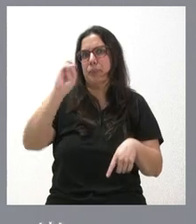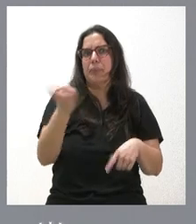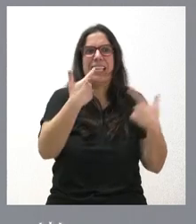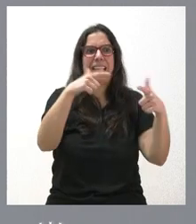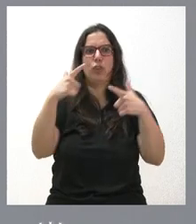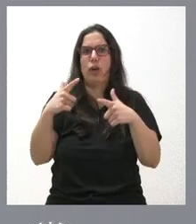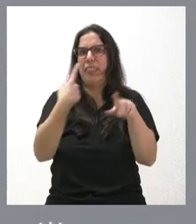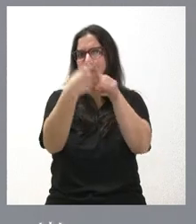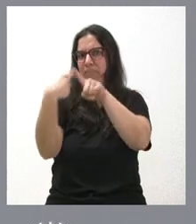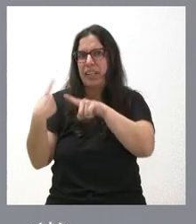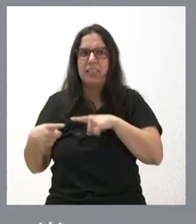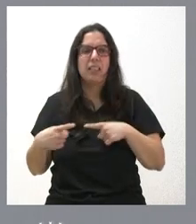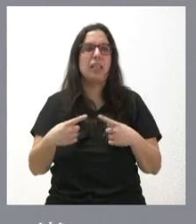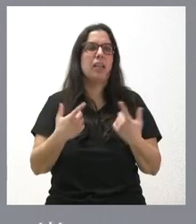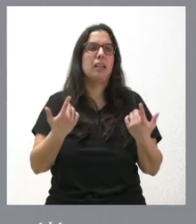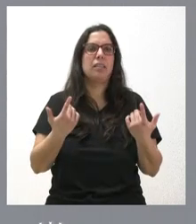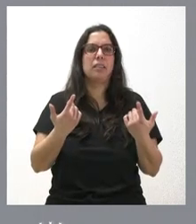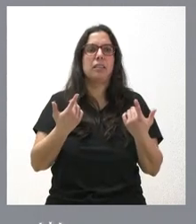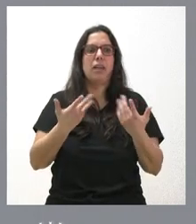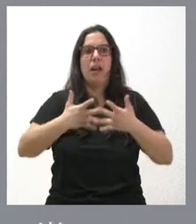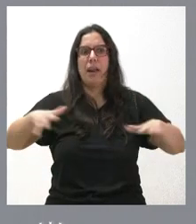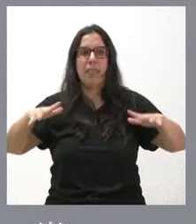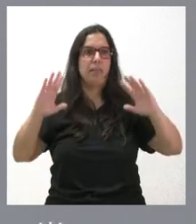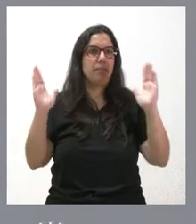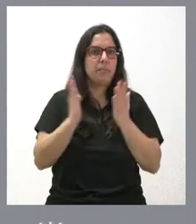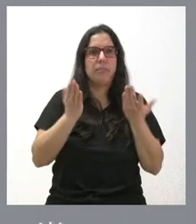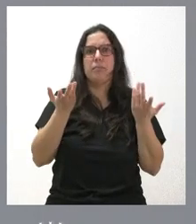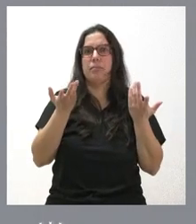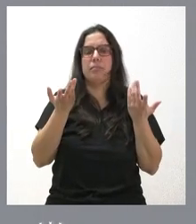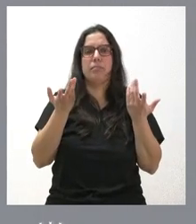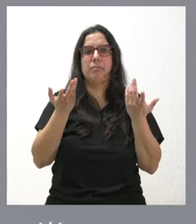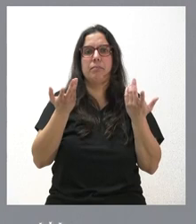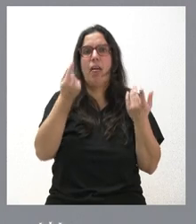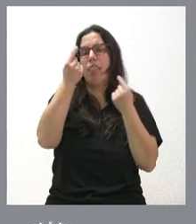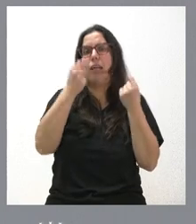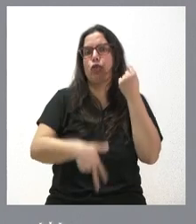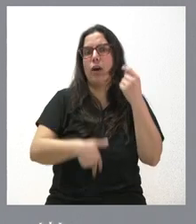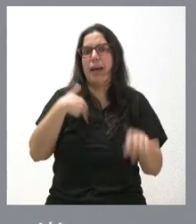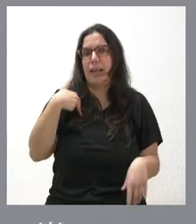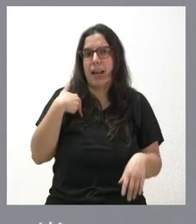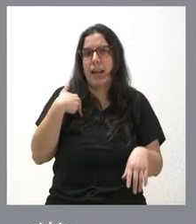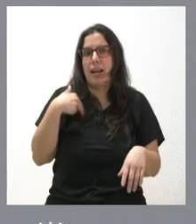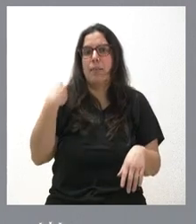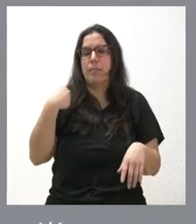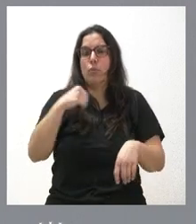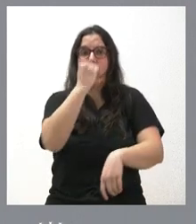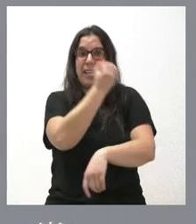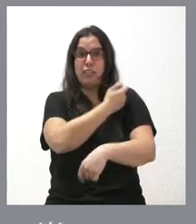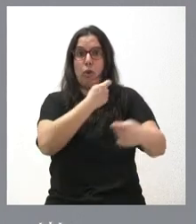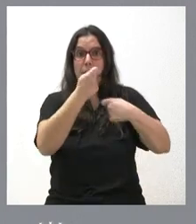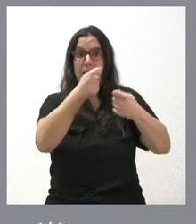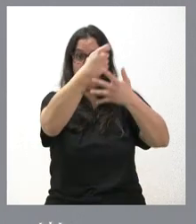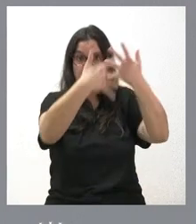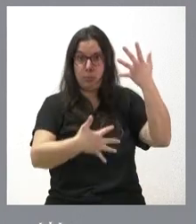productivos las hay de varios tamaños yo les digo la cifra general que es la que se deriva del registro mercantil y por tanto un número